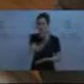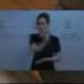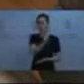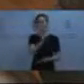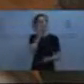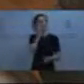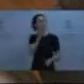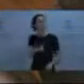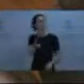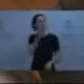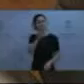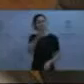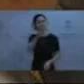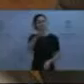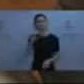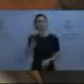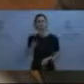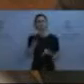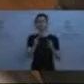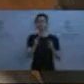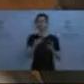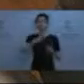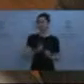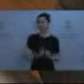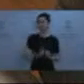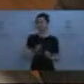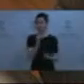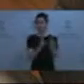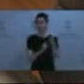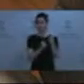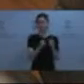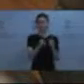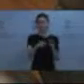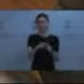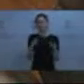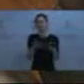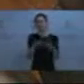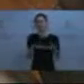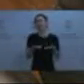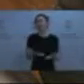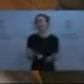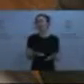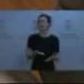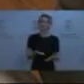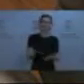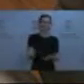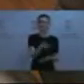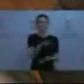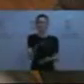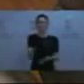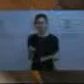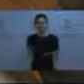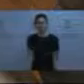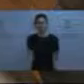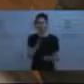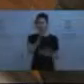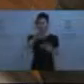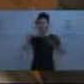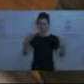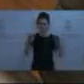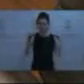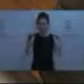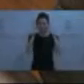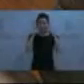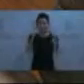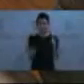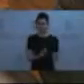Vipasa tanto su rentabilidad económica como su rentabilidad social. ¿Cuál es nuestro esfuerzo hoy? Esta